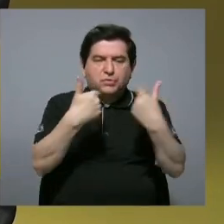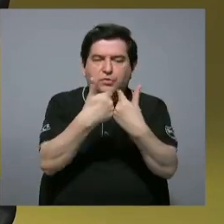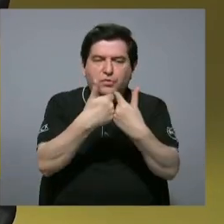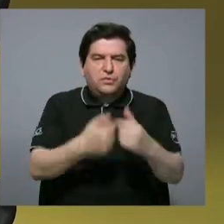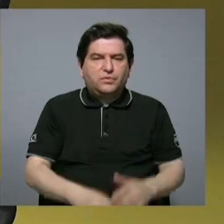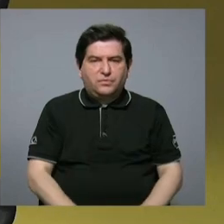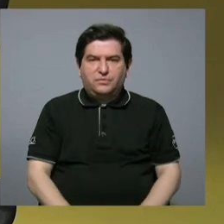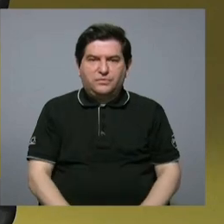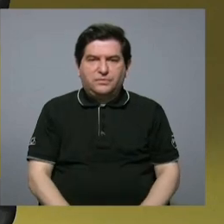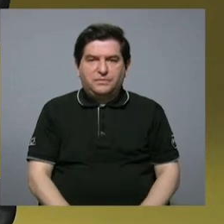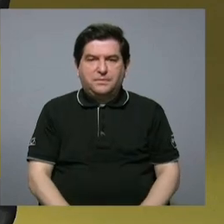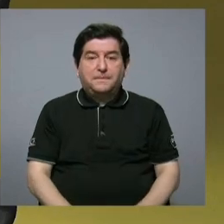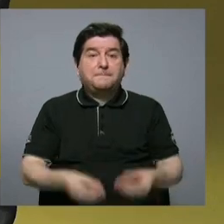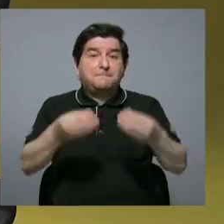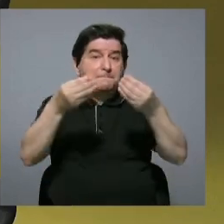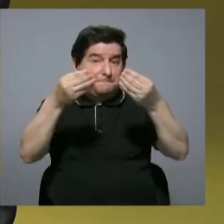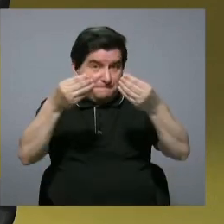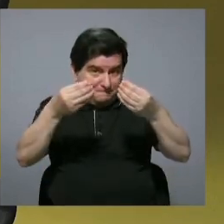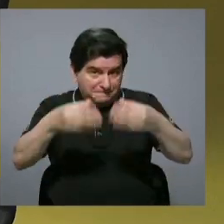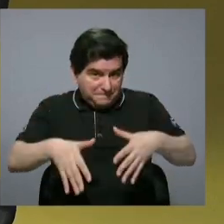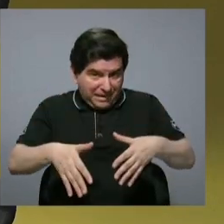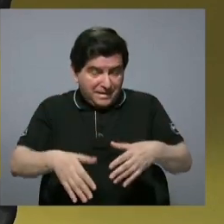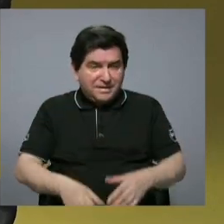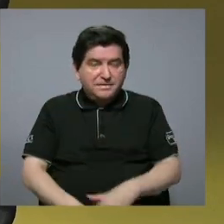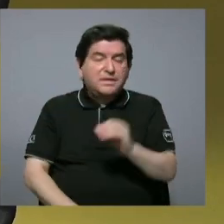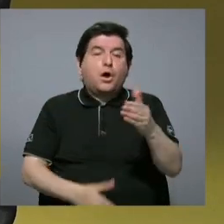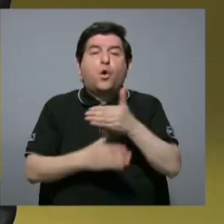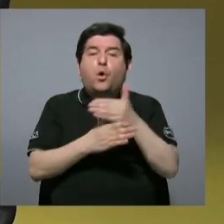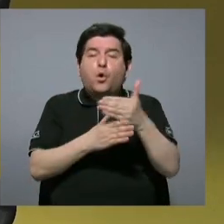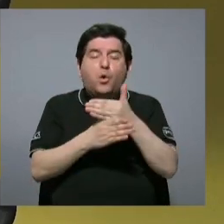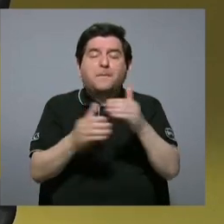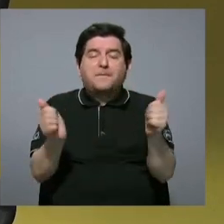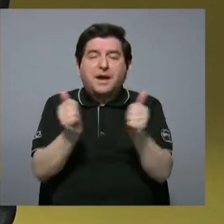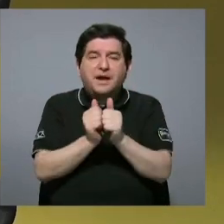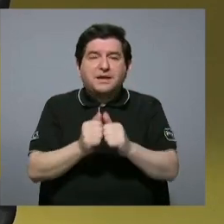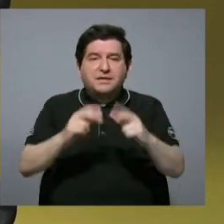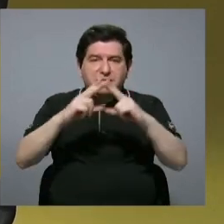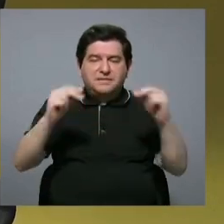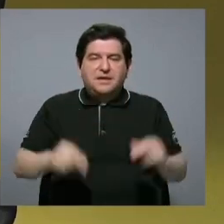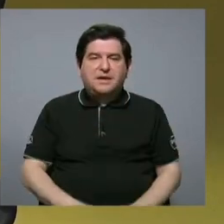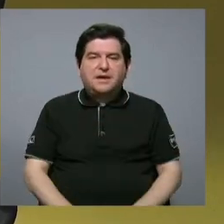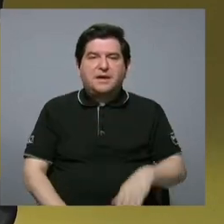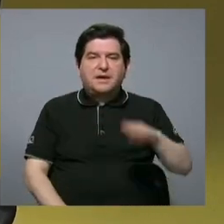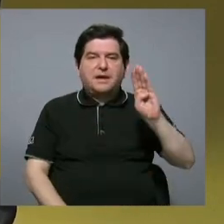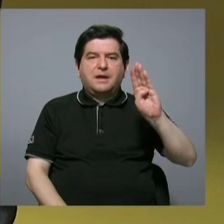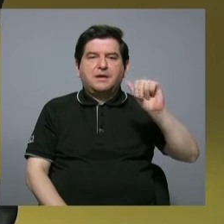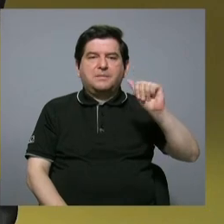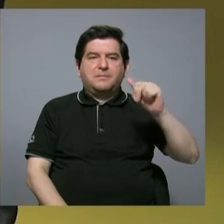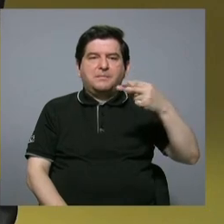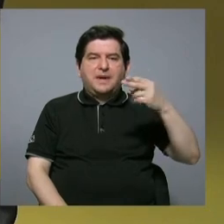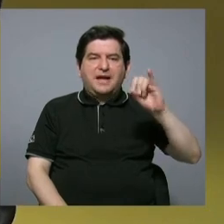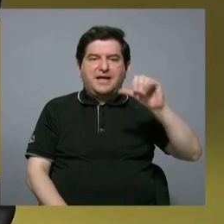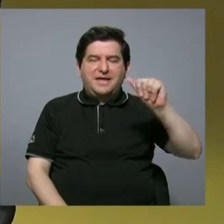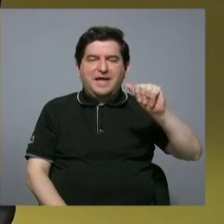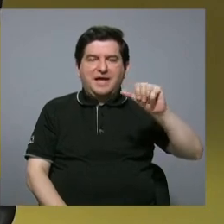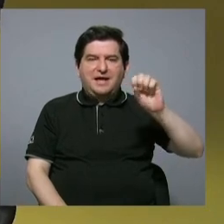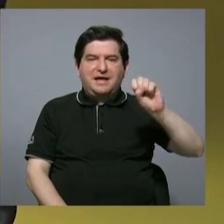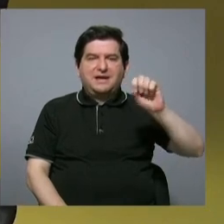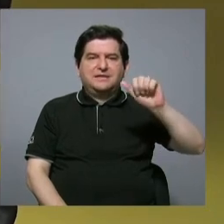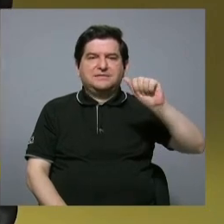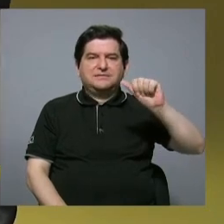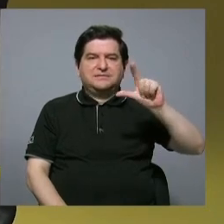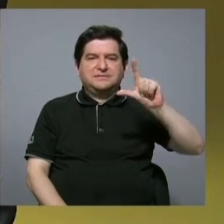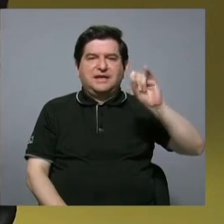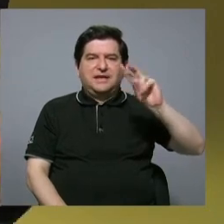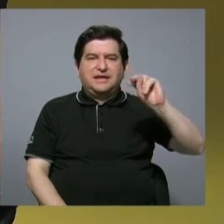que pierde o comparte con Nicaragua la Bahía de Salinas. Eso es muy importante porque el